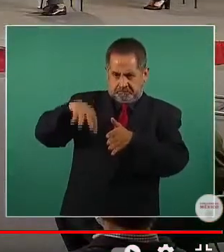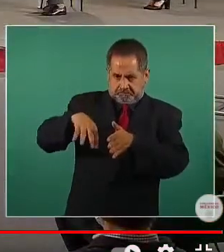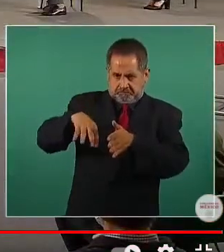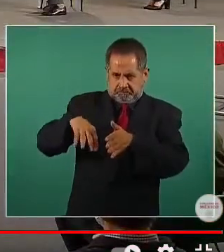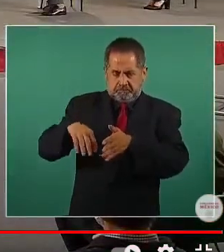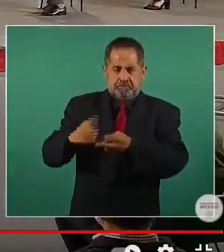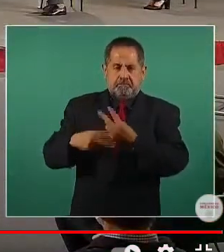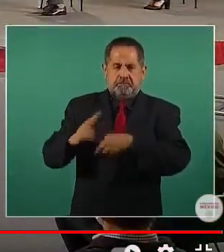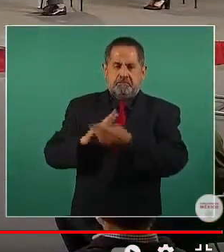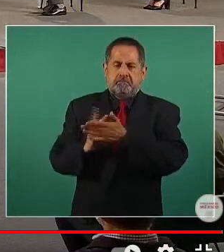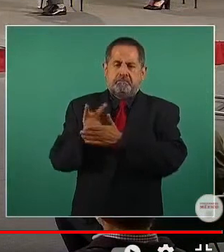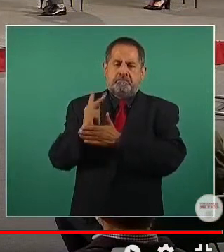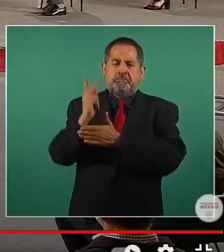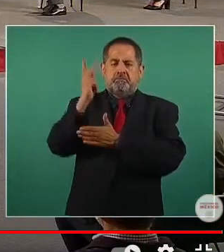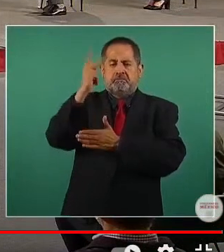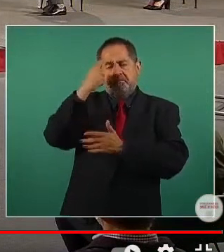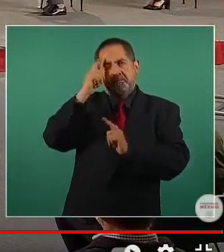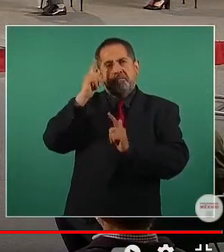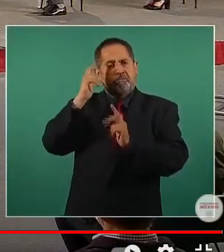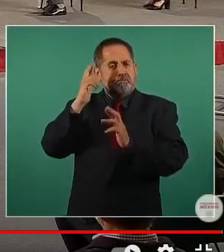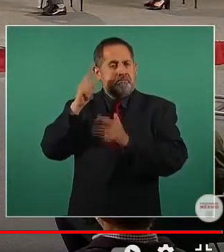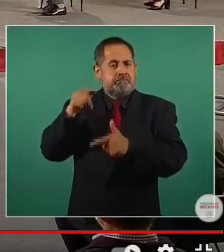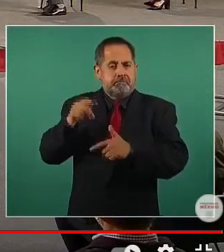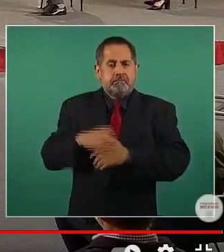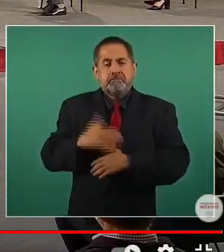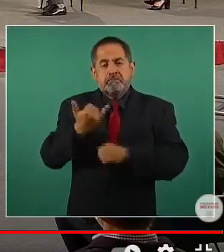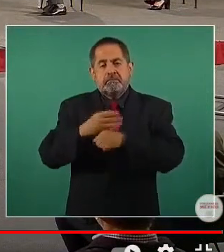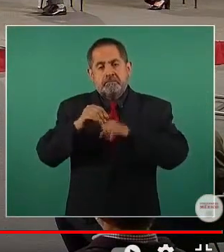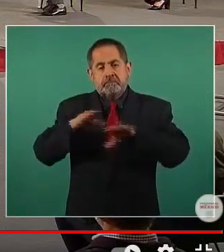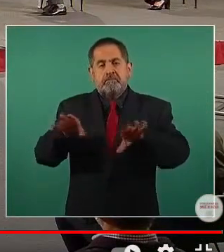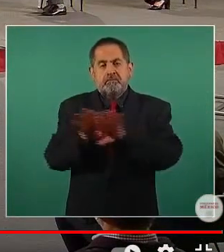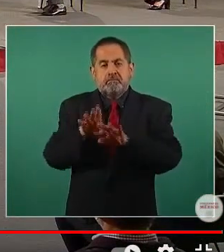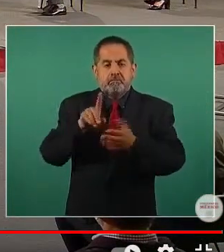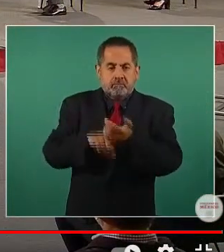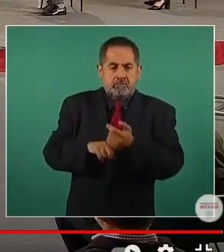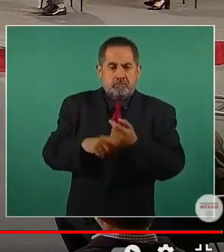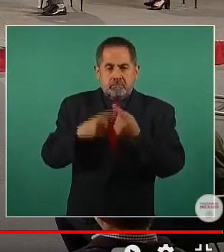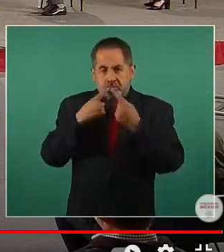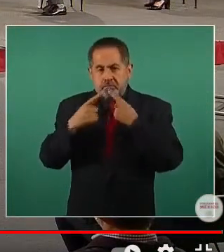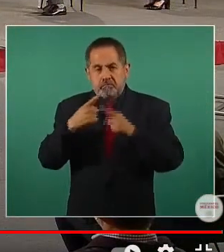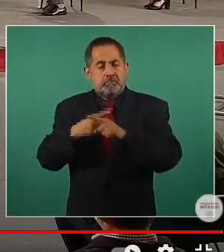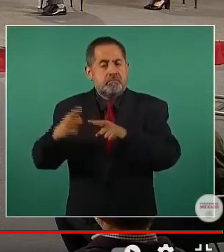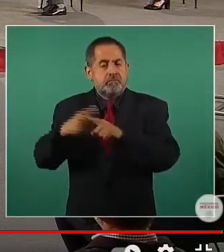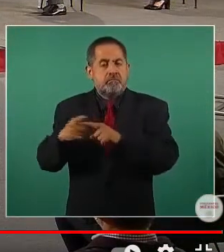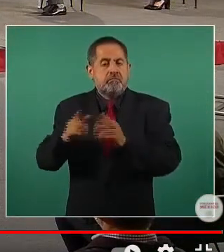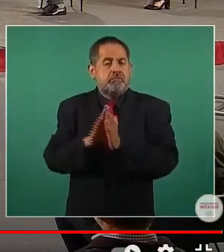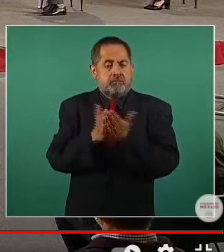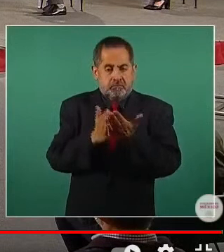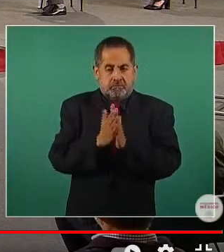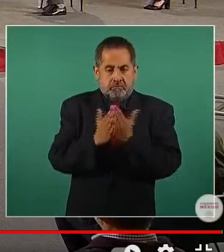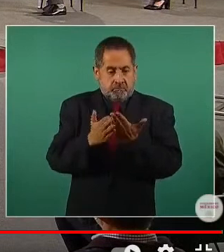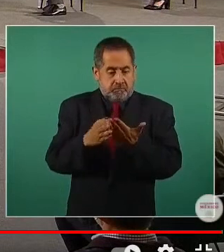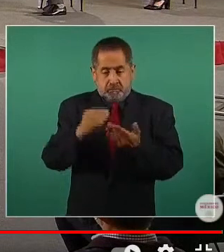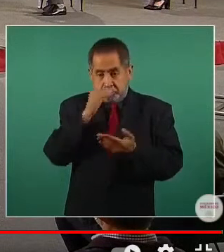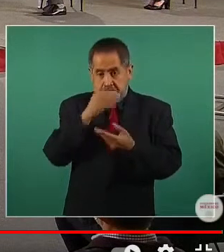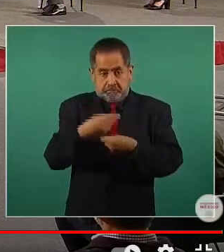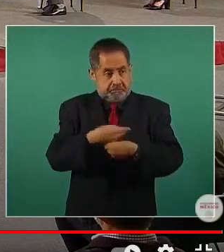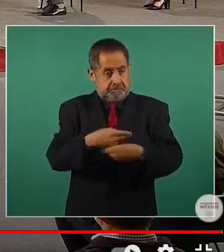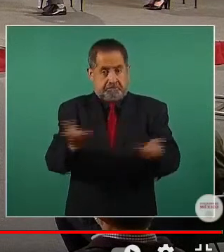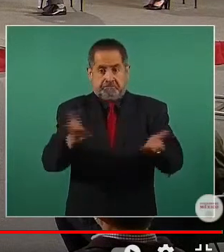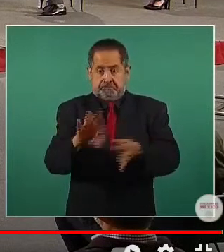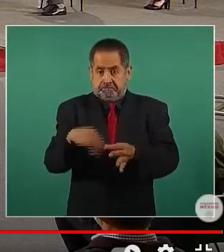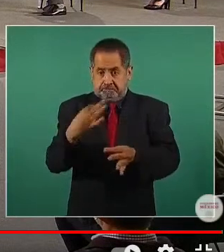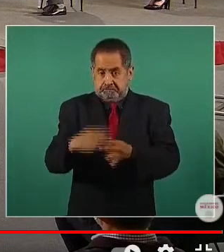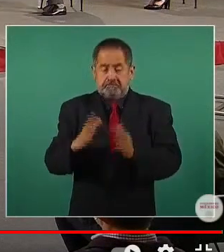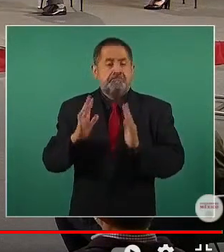como también hacerle el informe de que se están cubriendo lo que son la entrega de libros de texto, que ya está. Y también